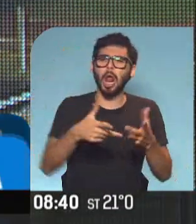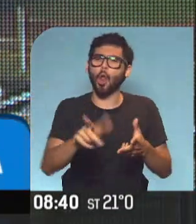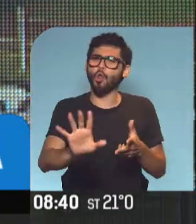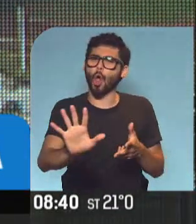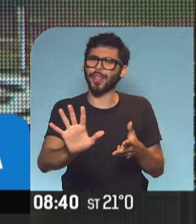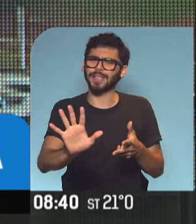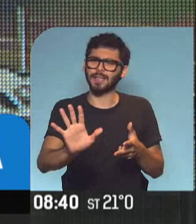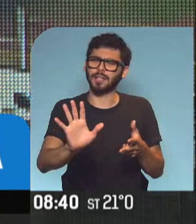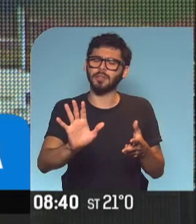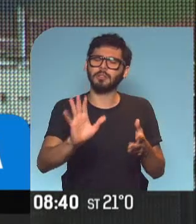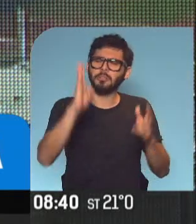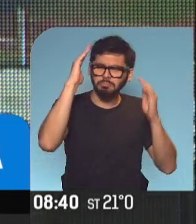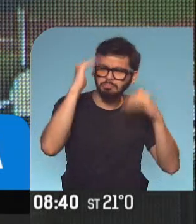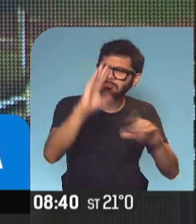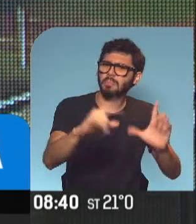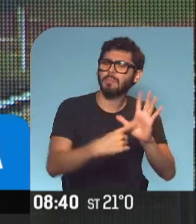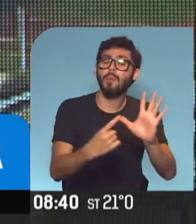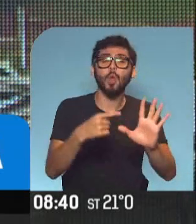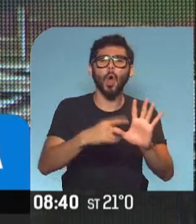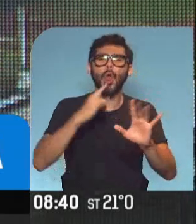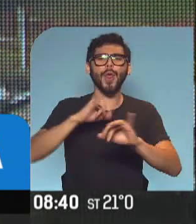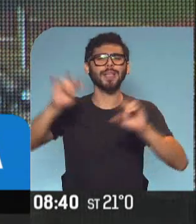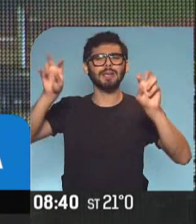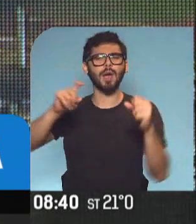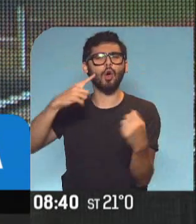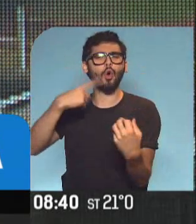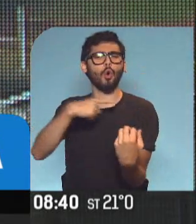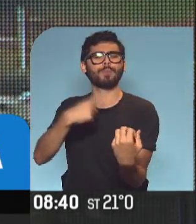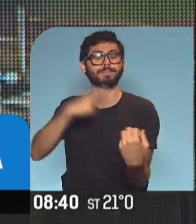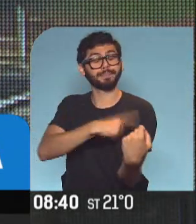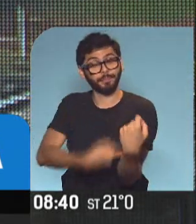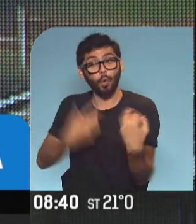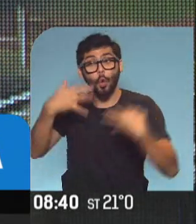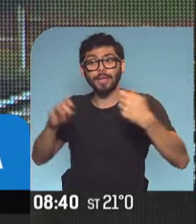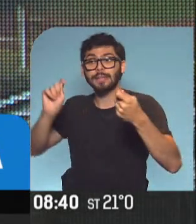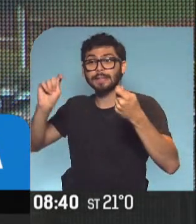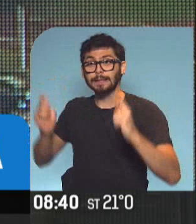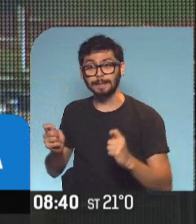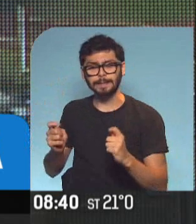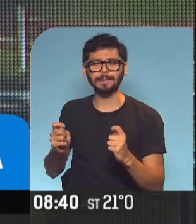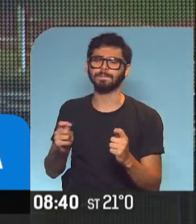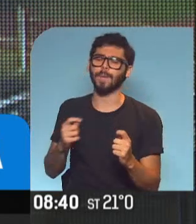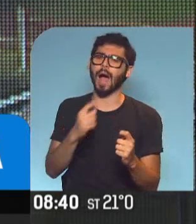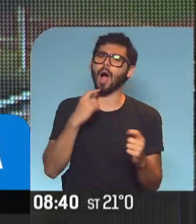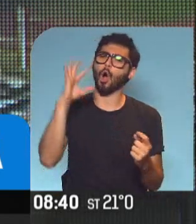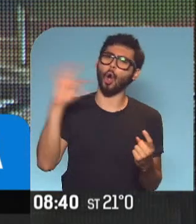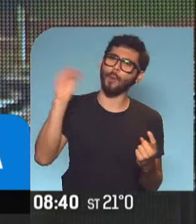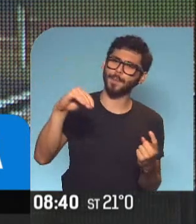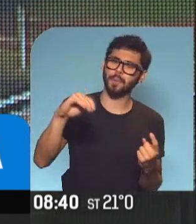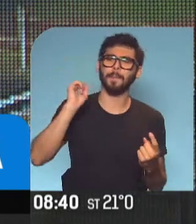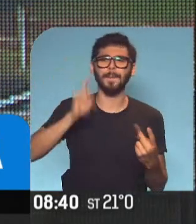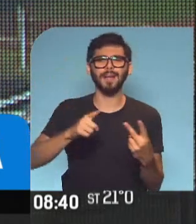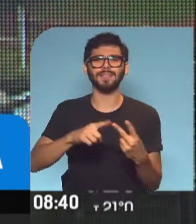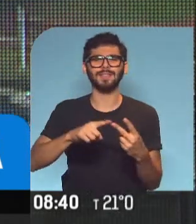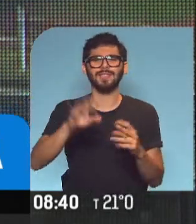habló hace poco de la reforma judicial mantiene su reclamo ante la justicia por la coparticipación dio beso un horacio rodríguez larreta